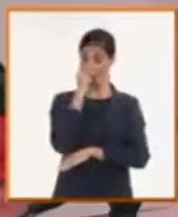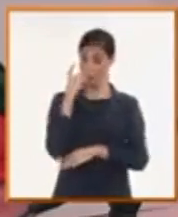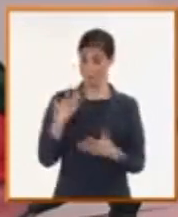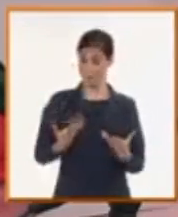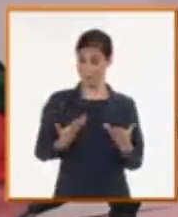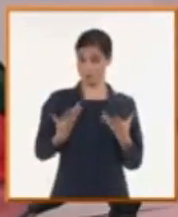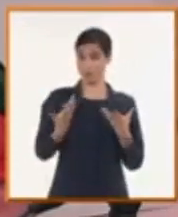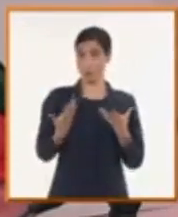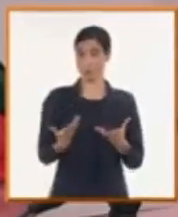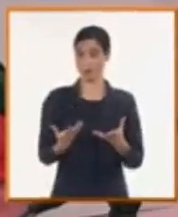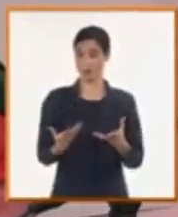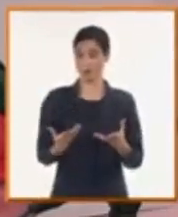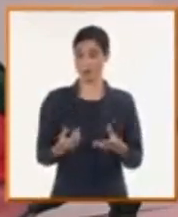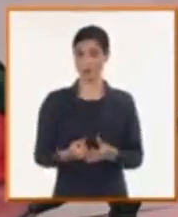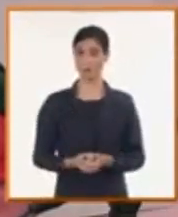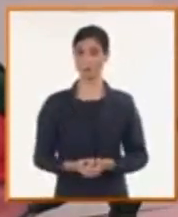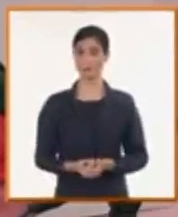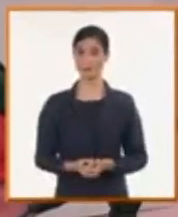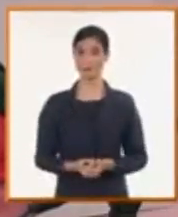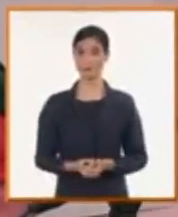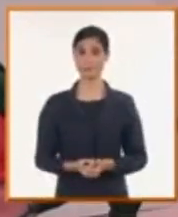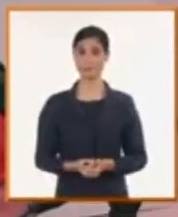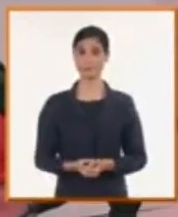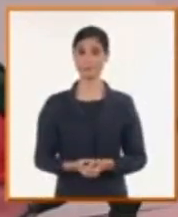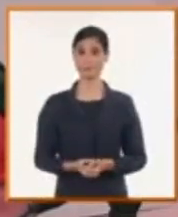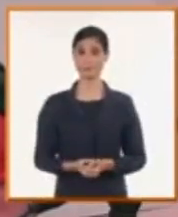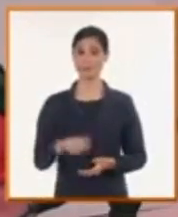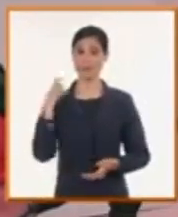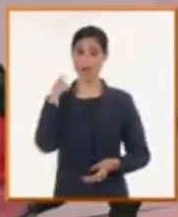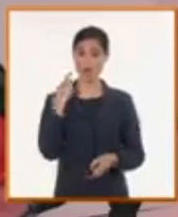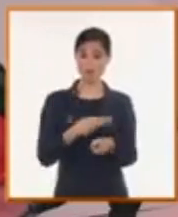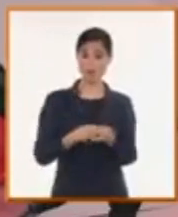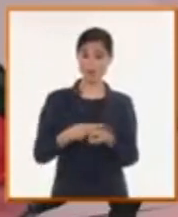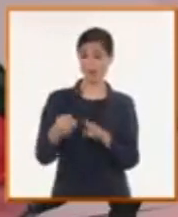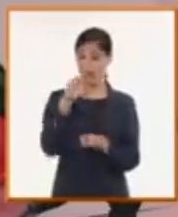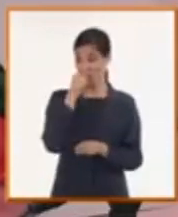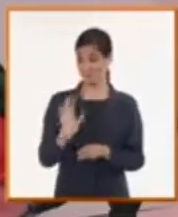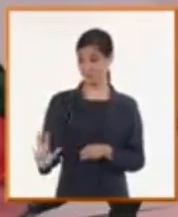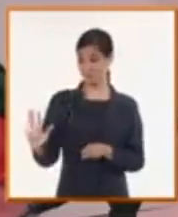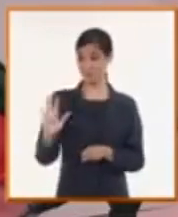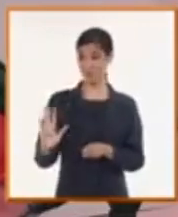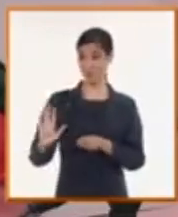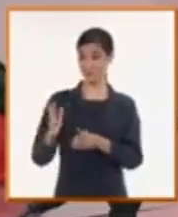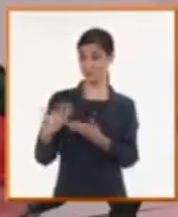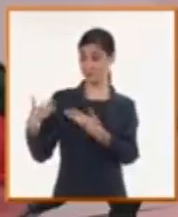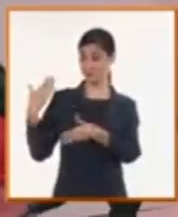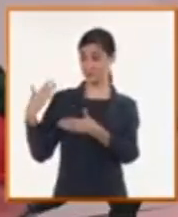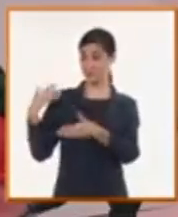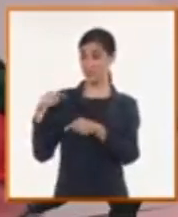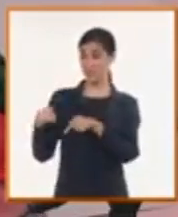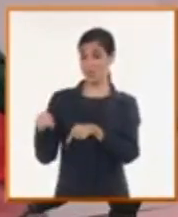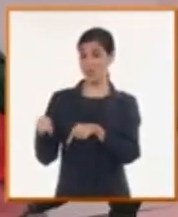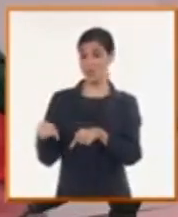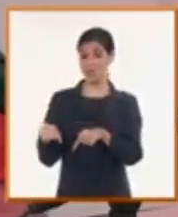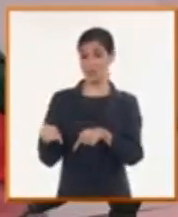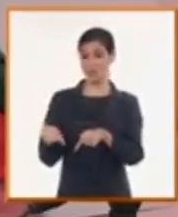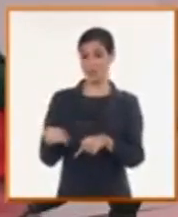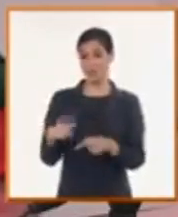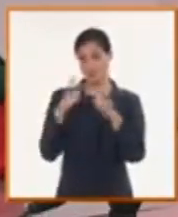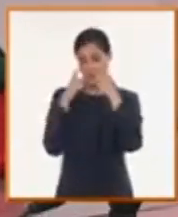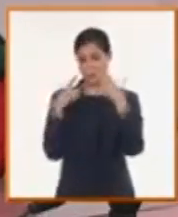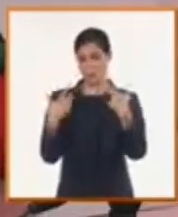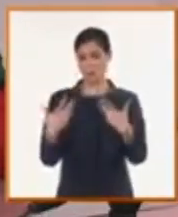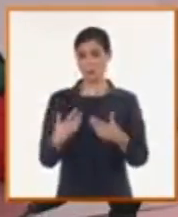de batalla, de aquella batalla por la dignidad de África, que es un poco la batalla por la dignidad humana, a la que pertenecemos también